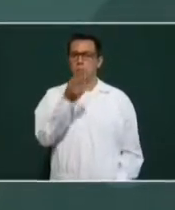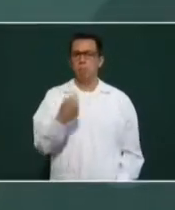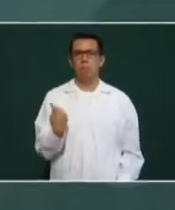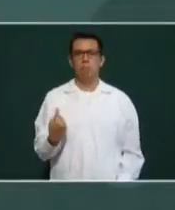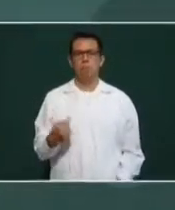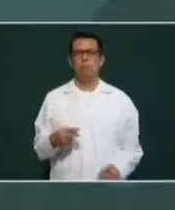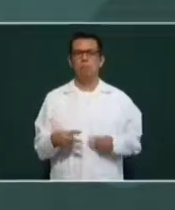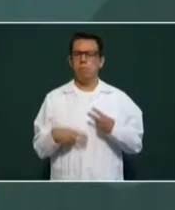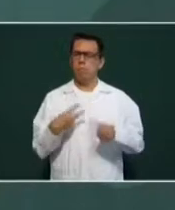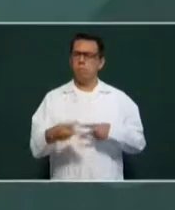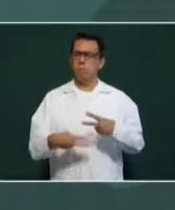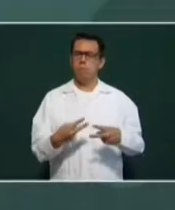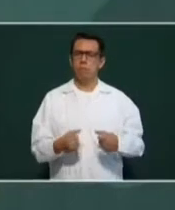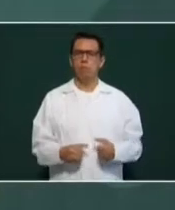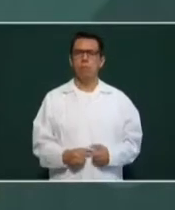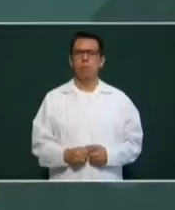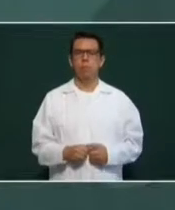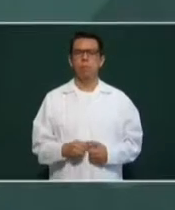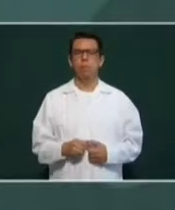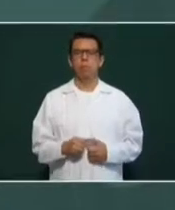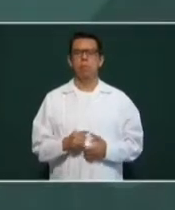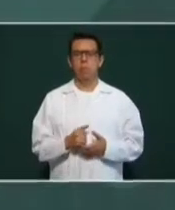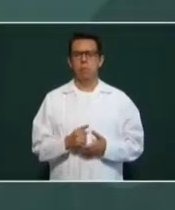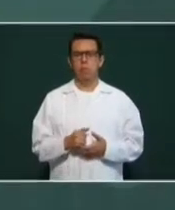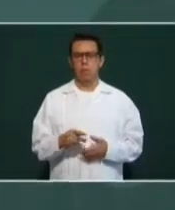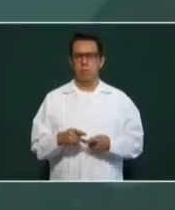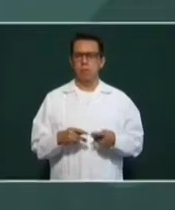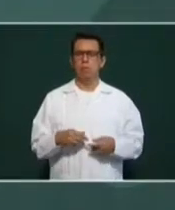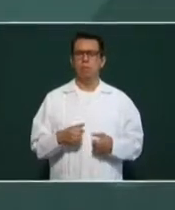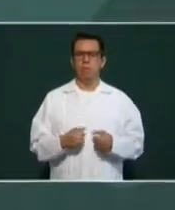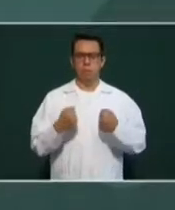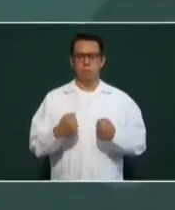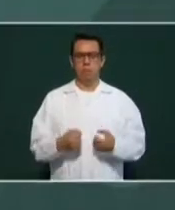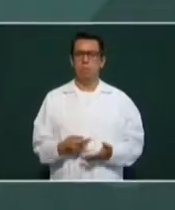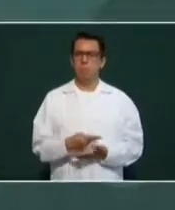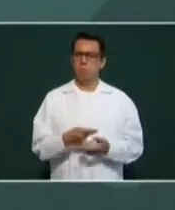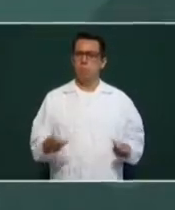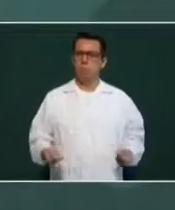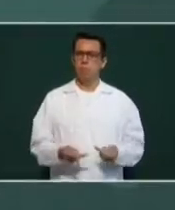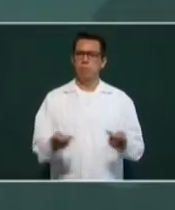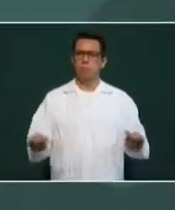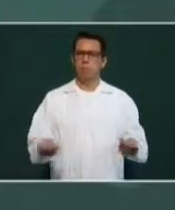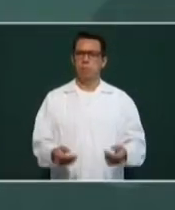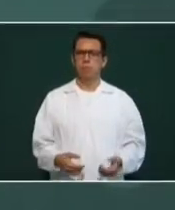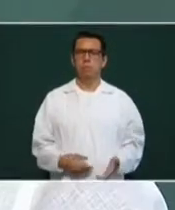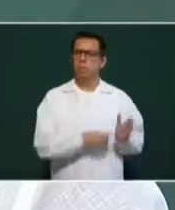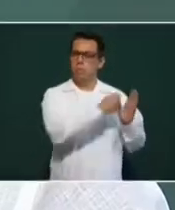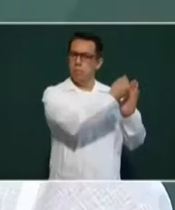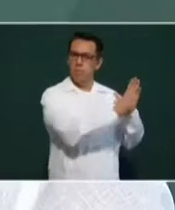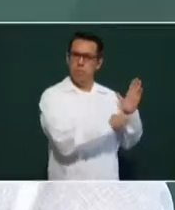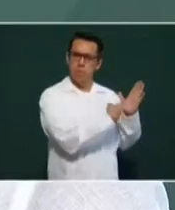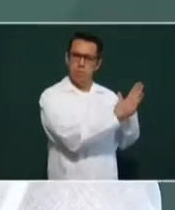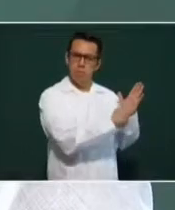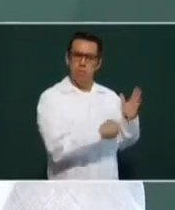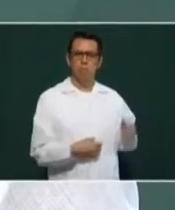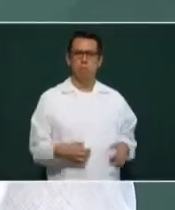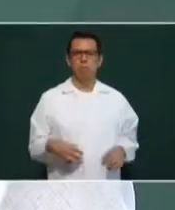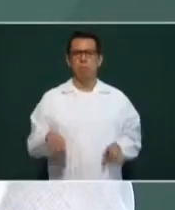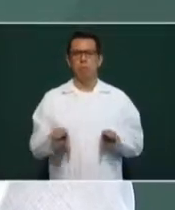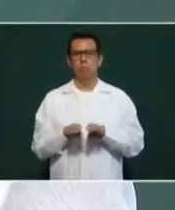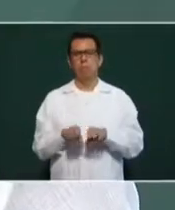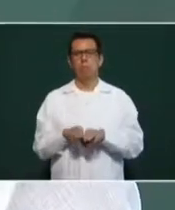vamos a garantizar la paz en veracruz es mi compromiso como presidente